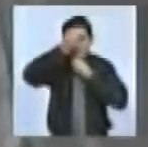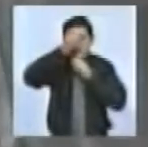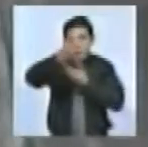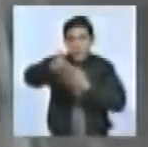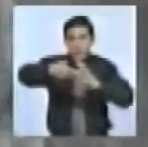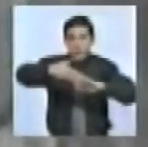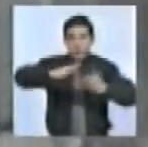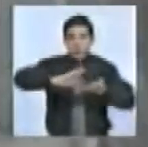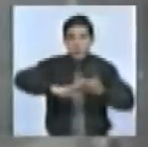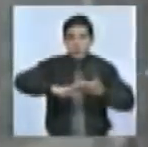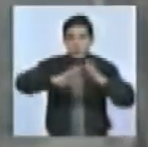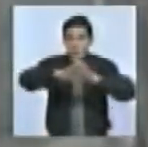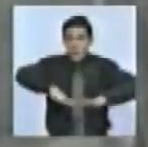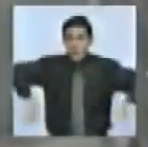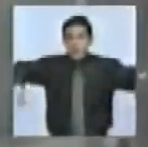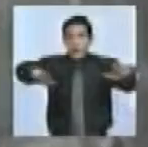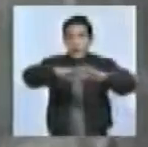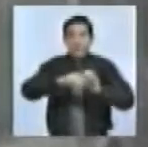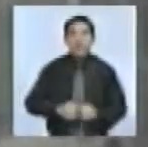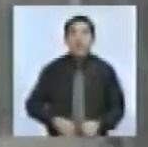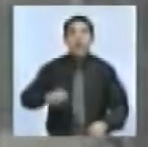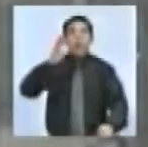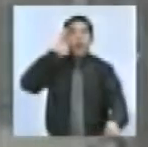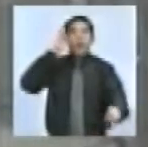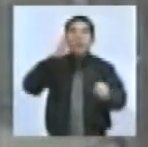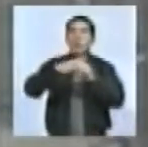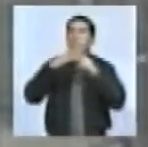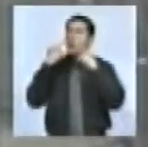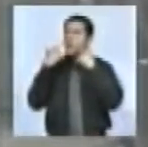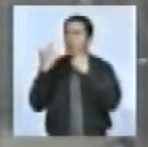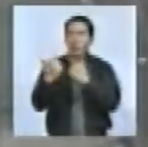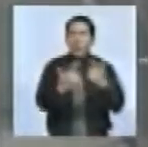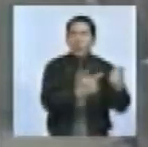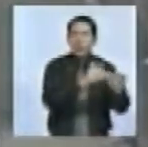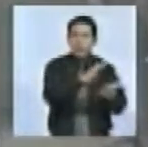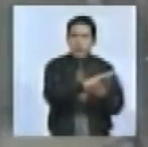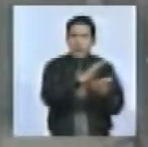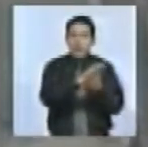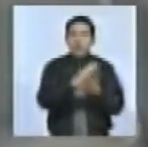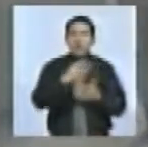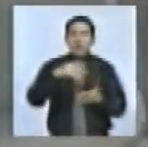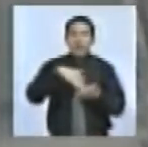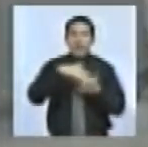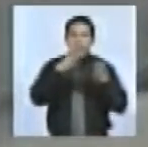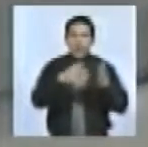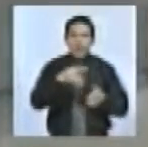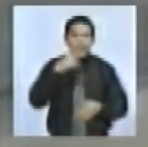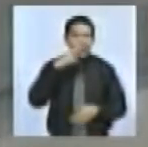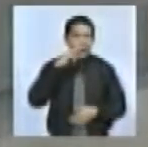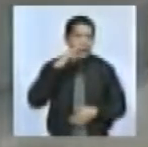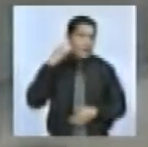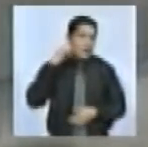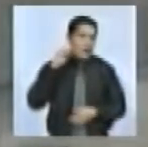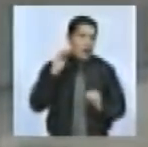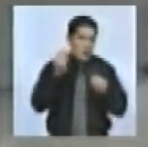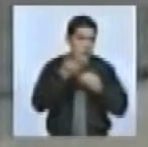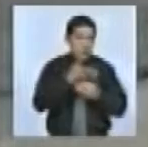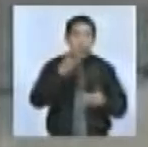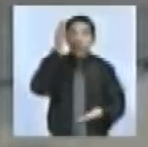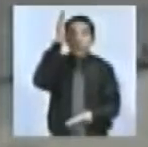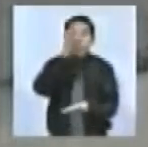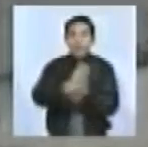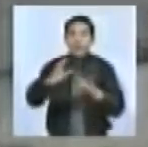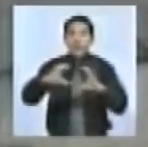la comunidad educativa que, con la finalidad de precautelar la integridad de las y los estudiantes, se suspenden las clases en